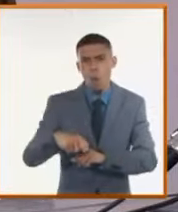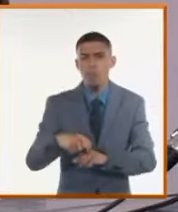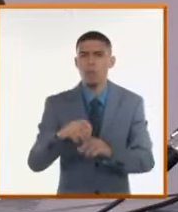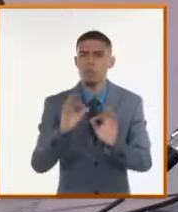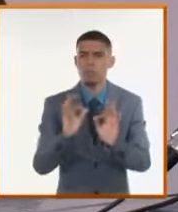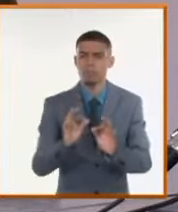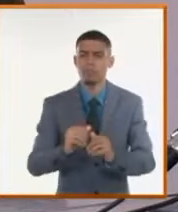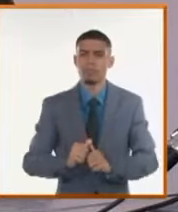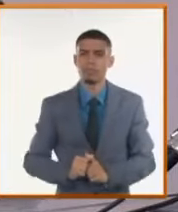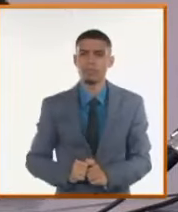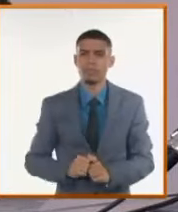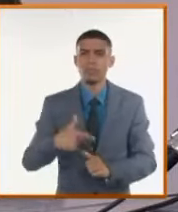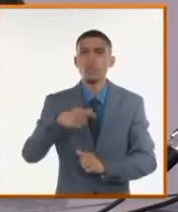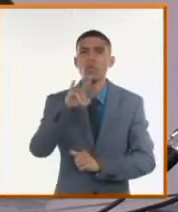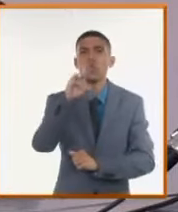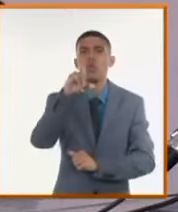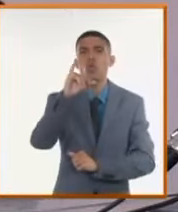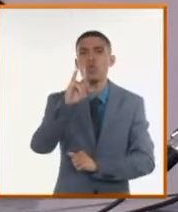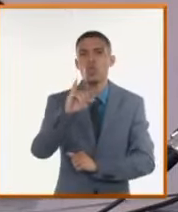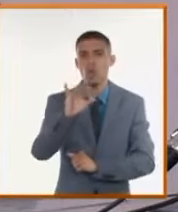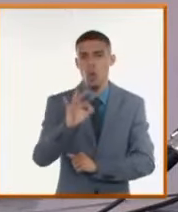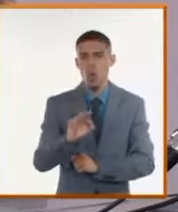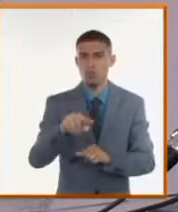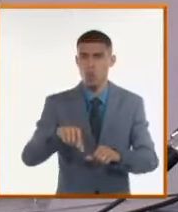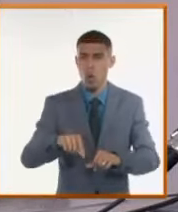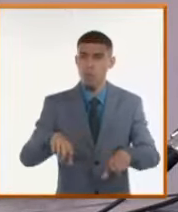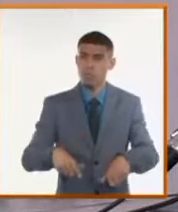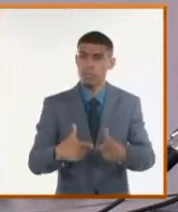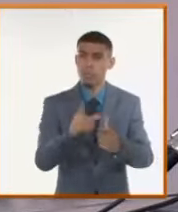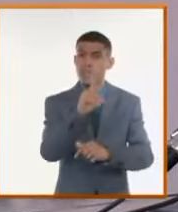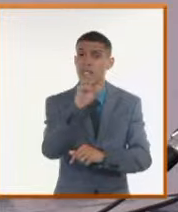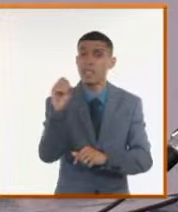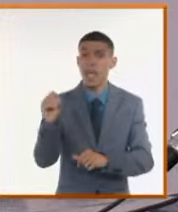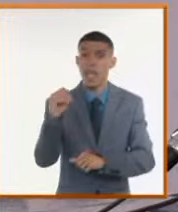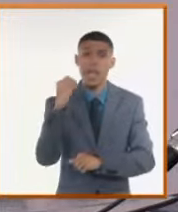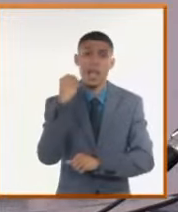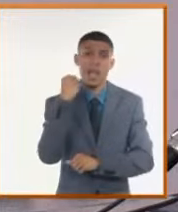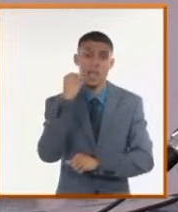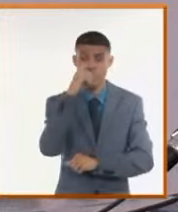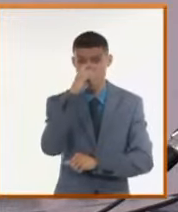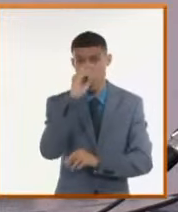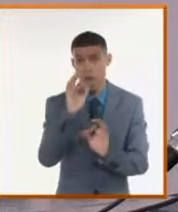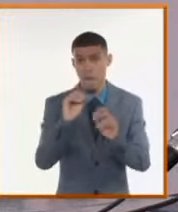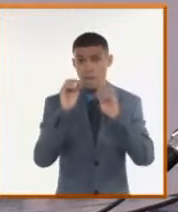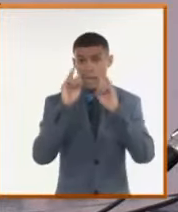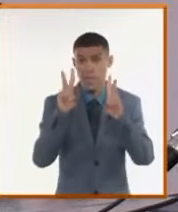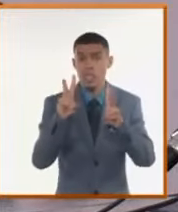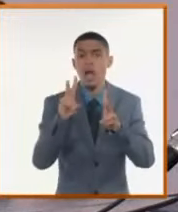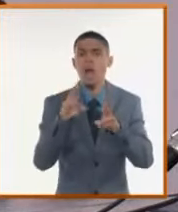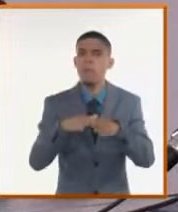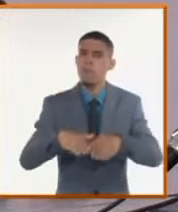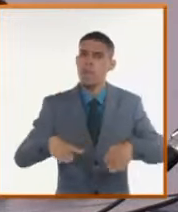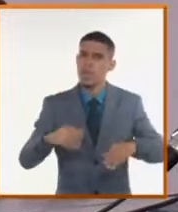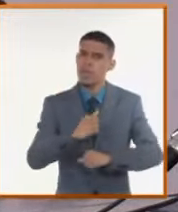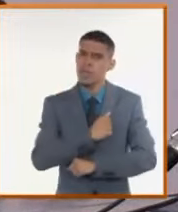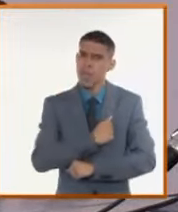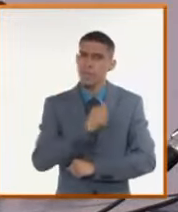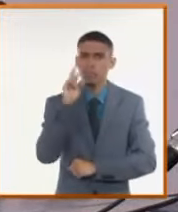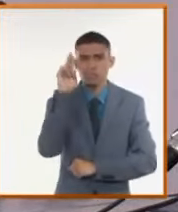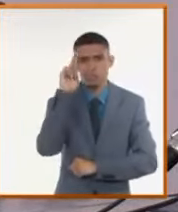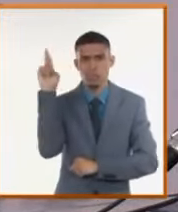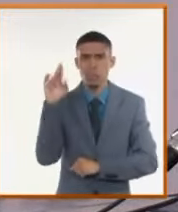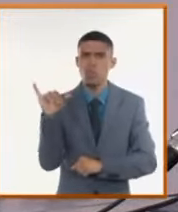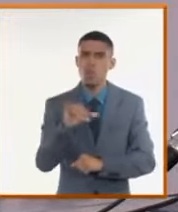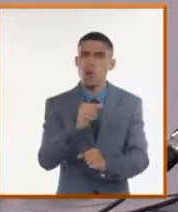Quijote a Julio Camacho aguileras en su centenario en sus 100 años de vida el homenaje de la mesa redonda y también de los